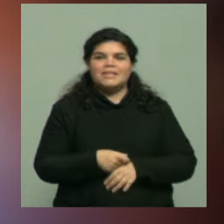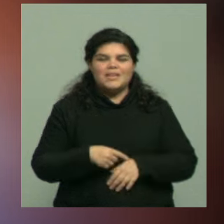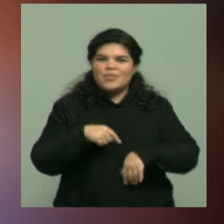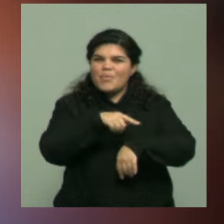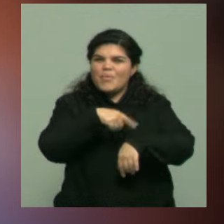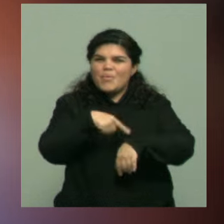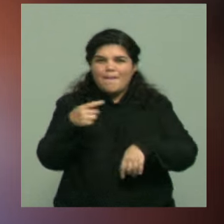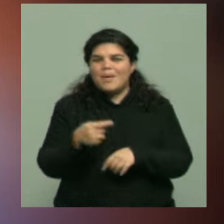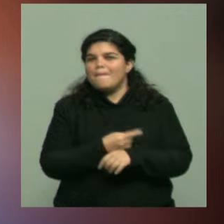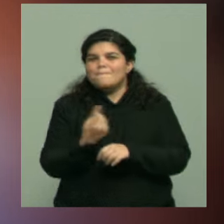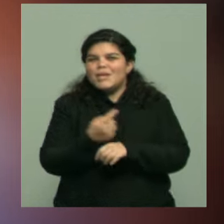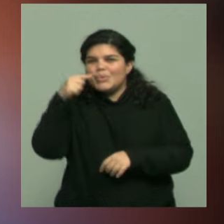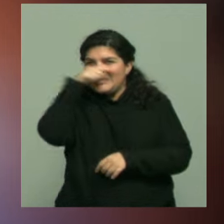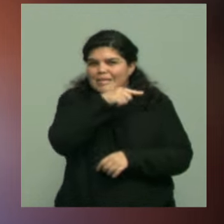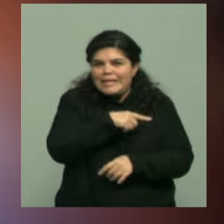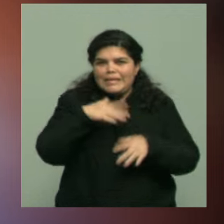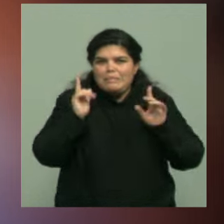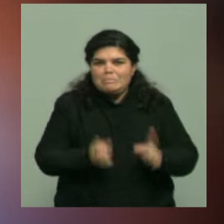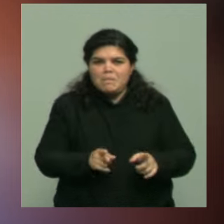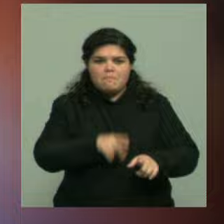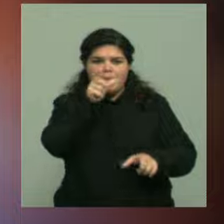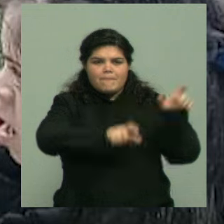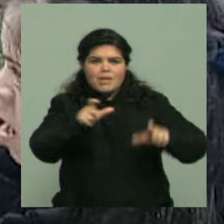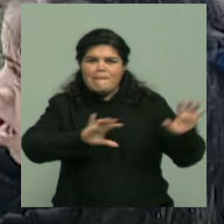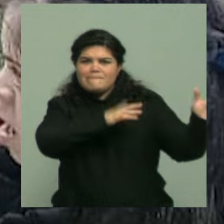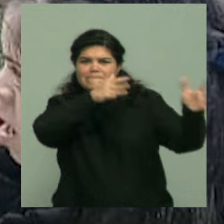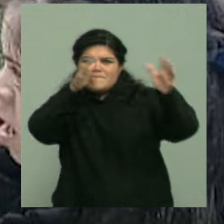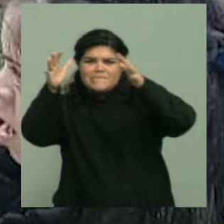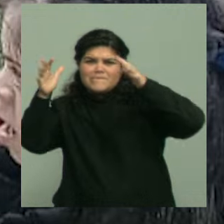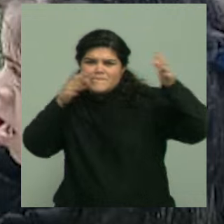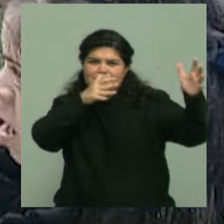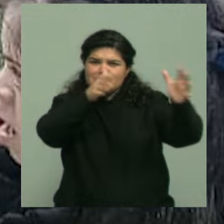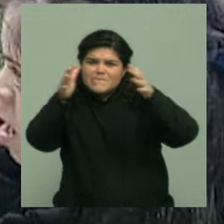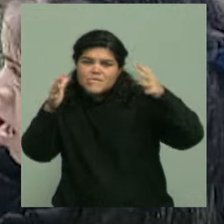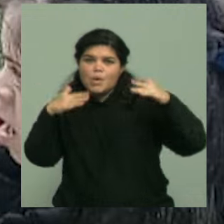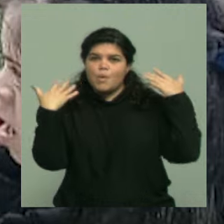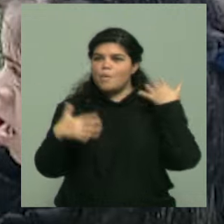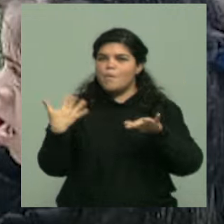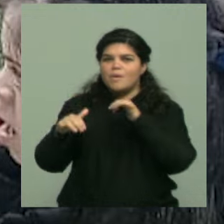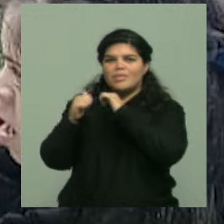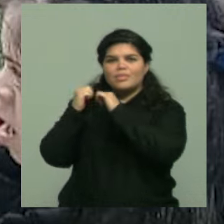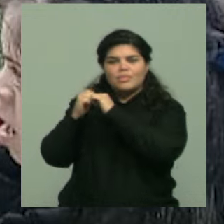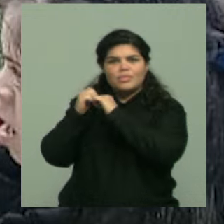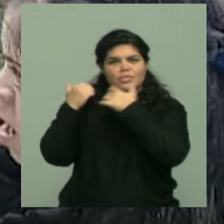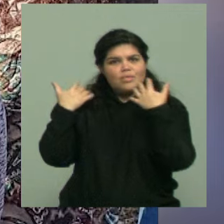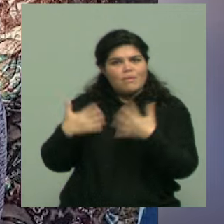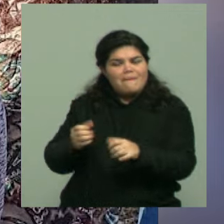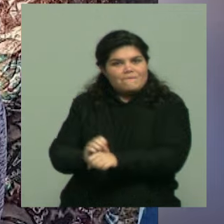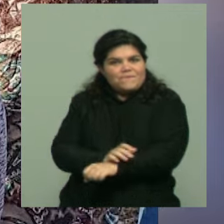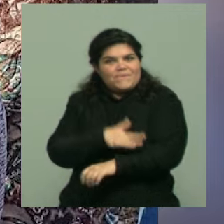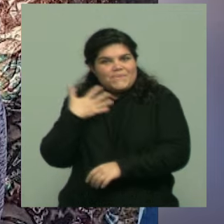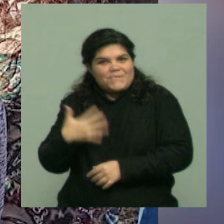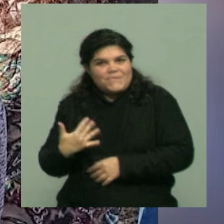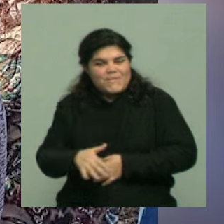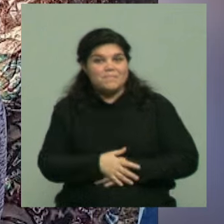Sí, fue increíble, así que fue lo que, increíble, lo que generó, sí, sí, sí, la peli y cómo es la historia, ¿no?, de esa película. Tal cual. Así que bueno, qué